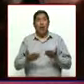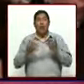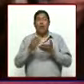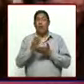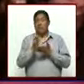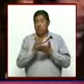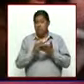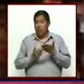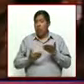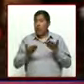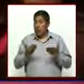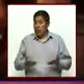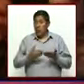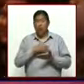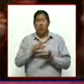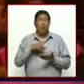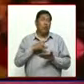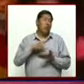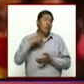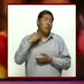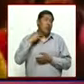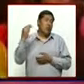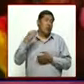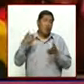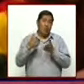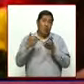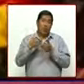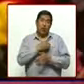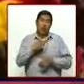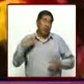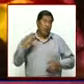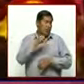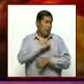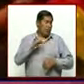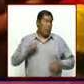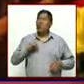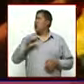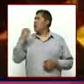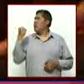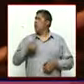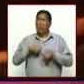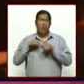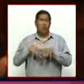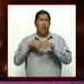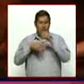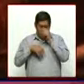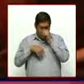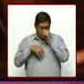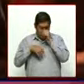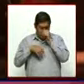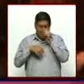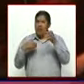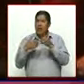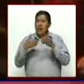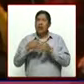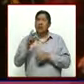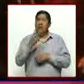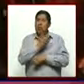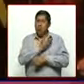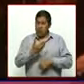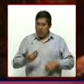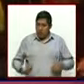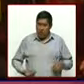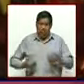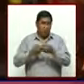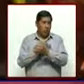porción de gente acá en la Asamblea Legislativa, hay otra parte de la marcha que está justamente en Vicepresidencia e